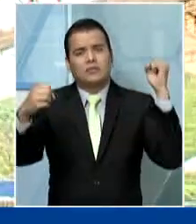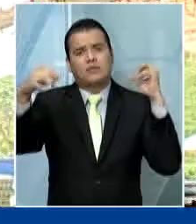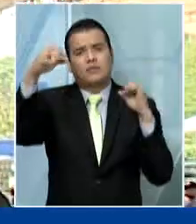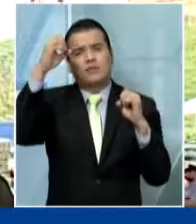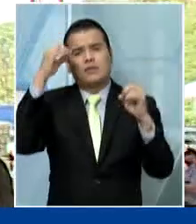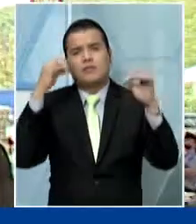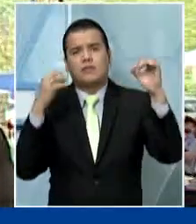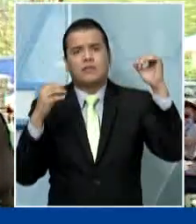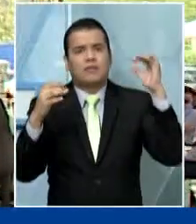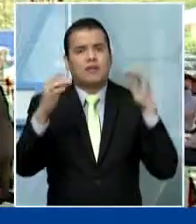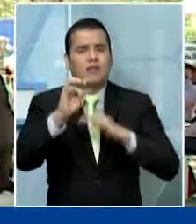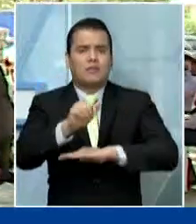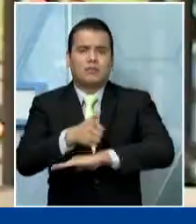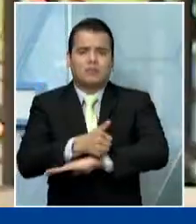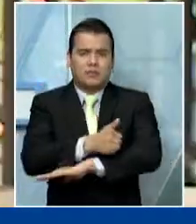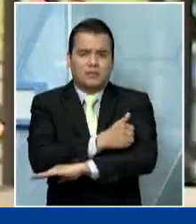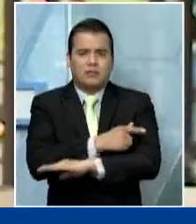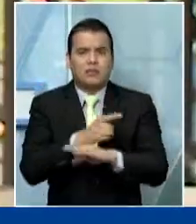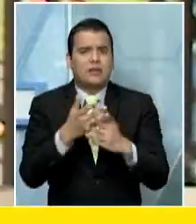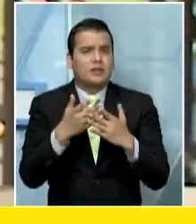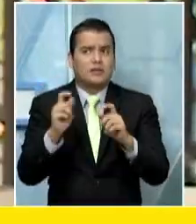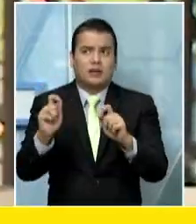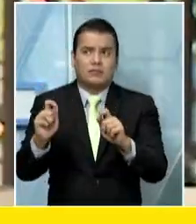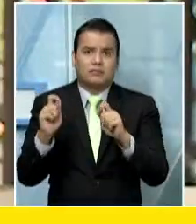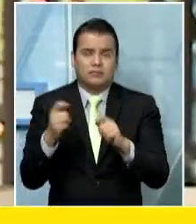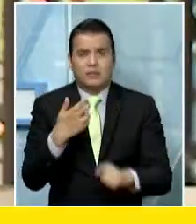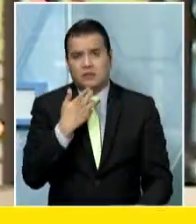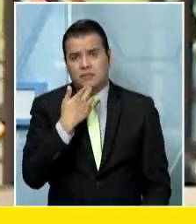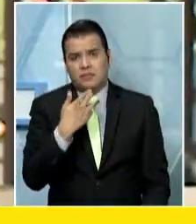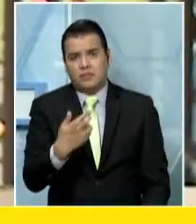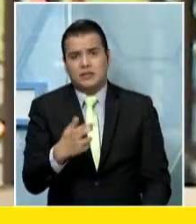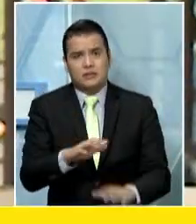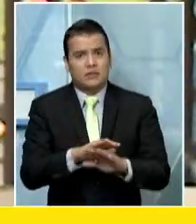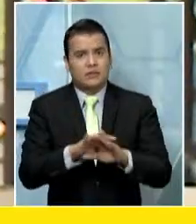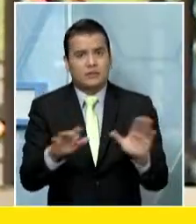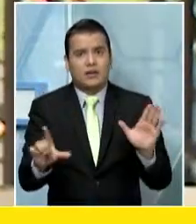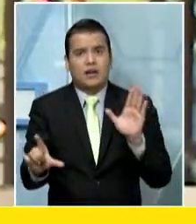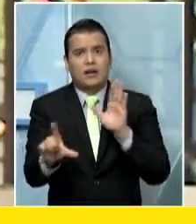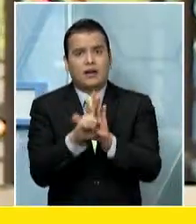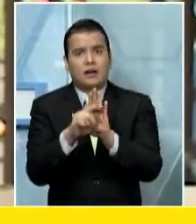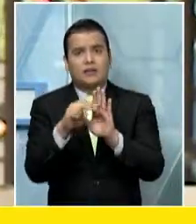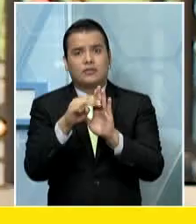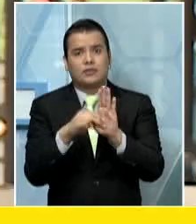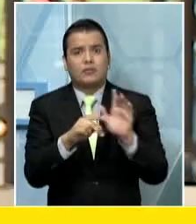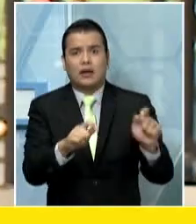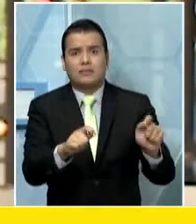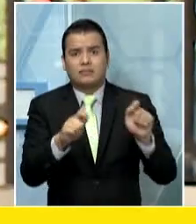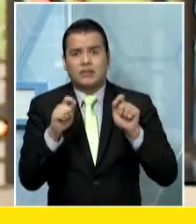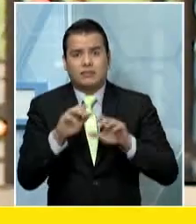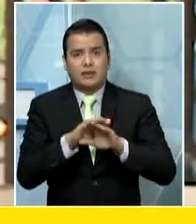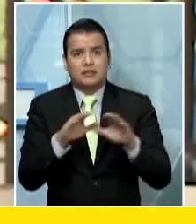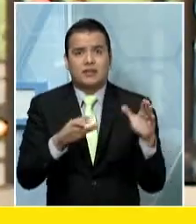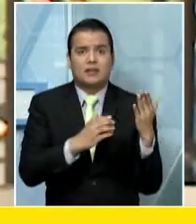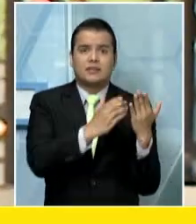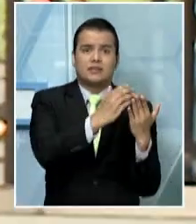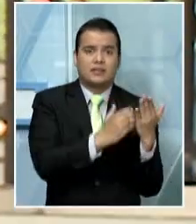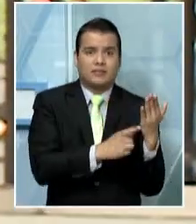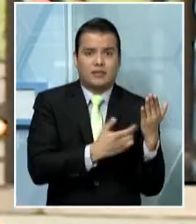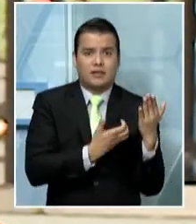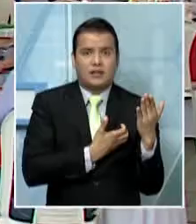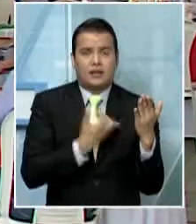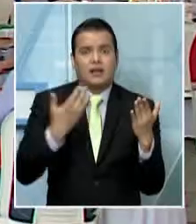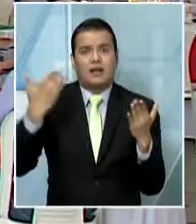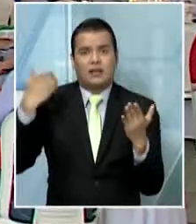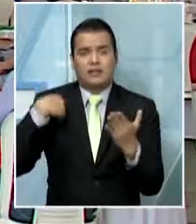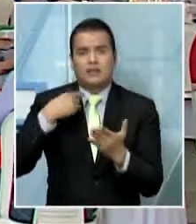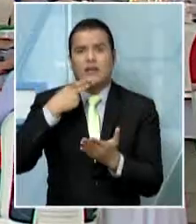café concierto. Siempre lo hemos tenido y venimos operando bajo todo el marco de la legalidad, lo cual la alcaldía certificó a través de un acto